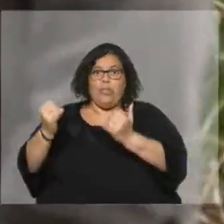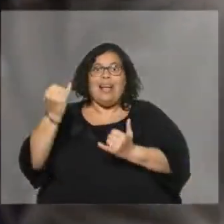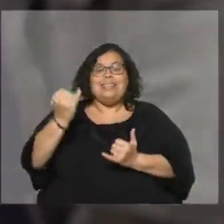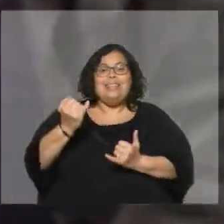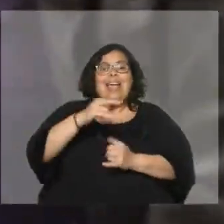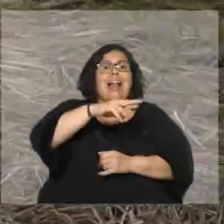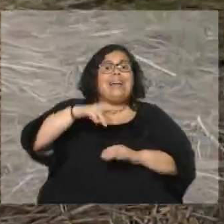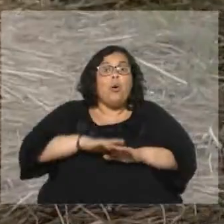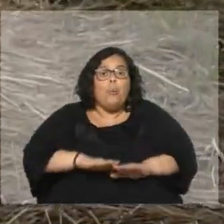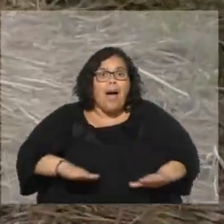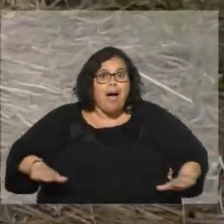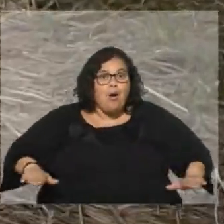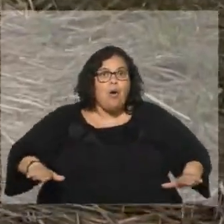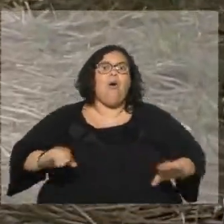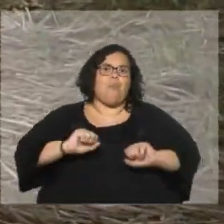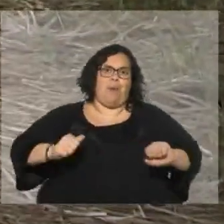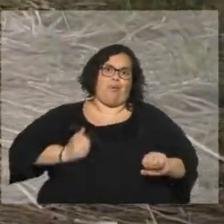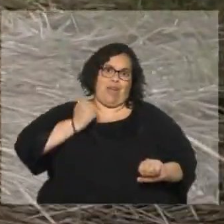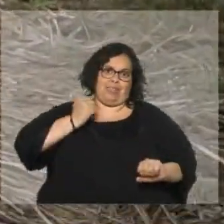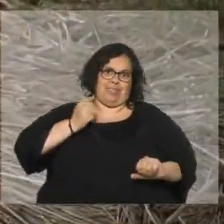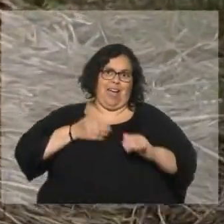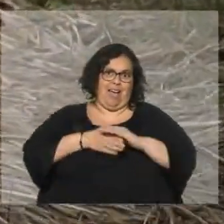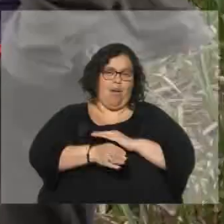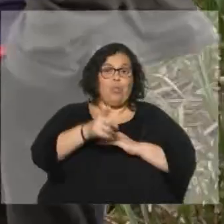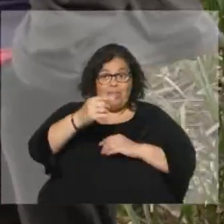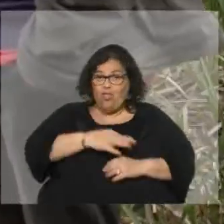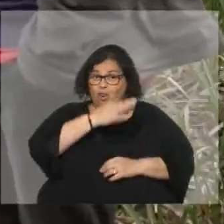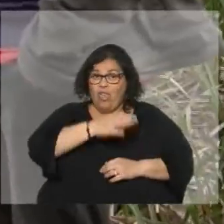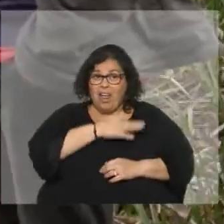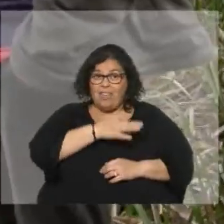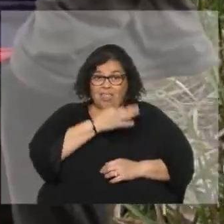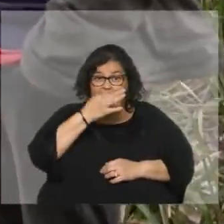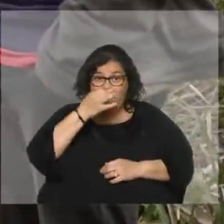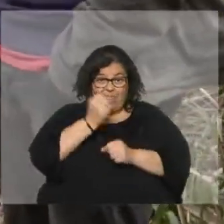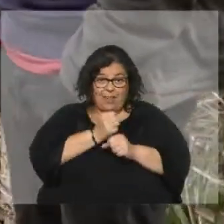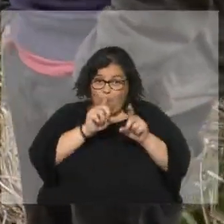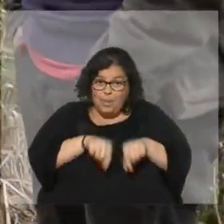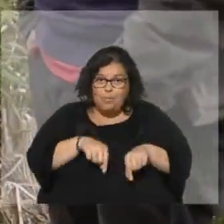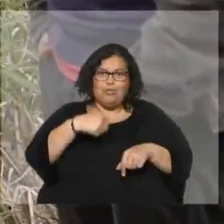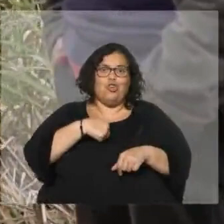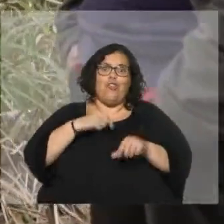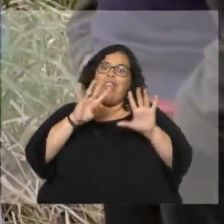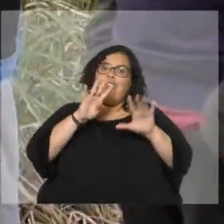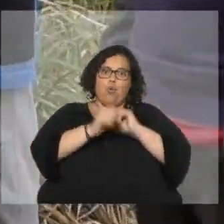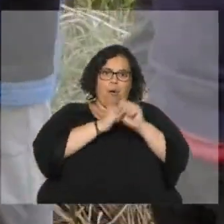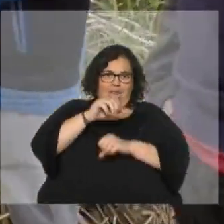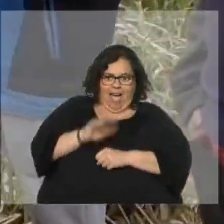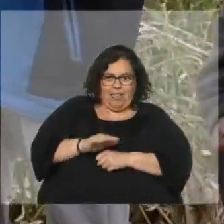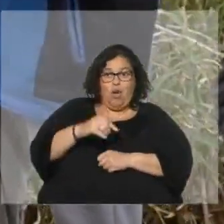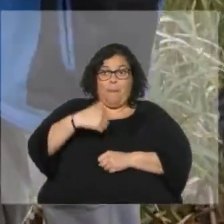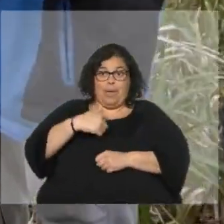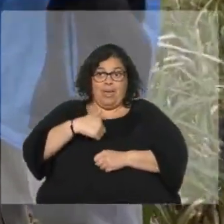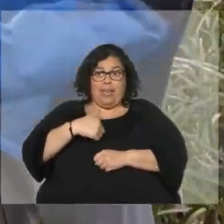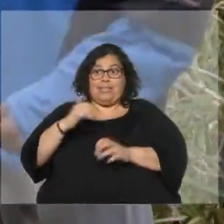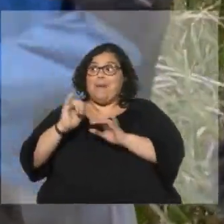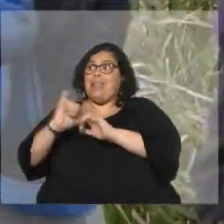el río. ¿Y usted es toda su vida de junqueros o no? Yo desde los 9 años. Los 9 años. Es decir, se me termina el